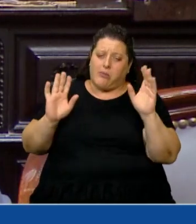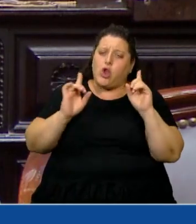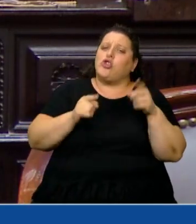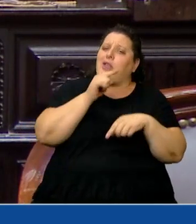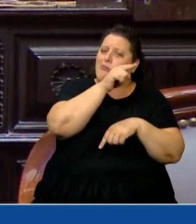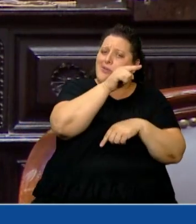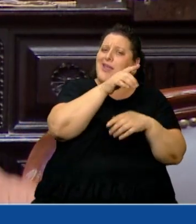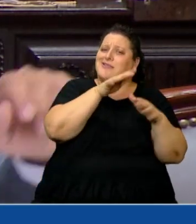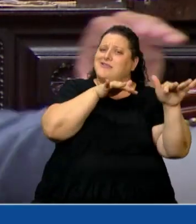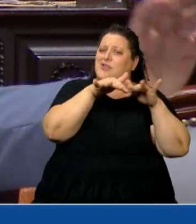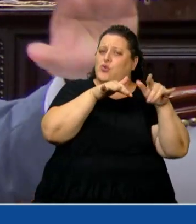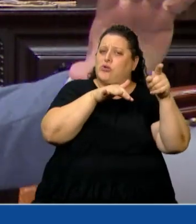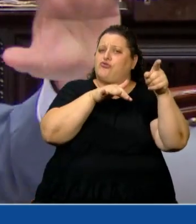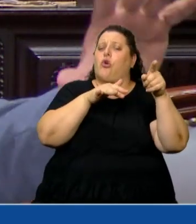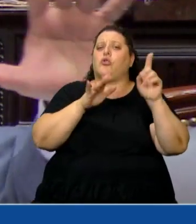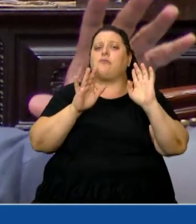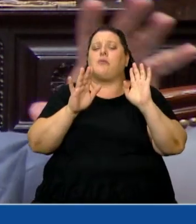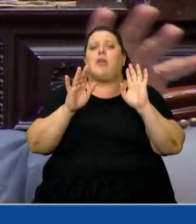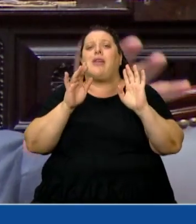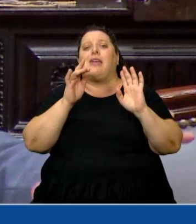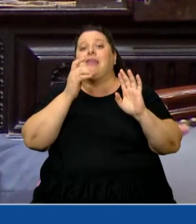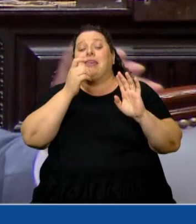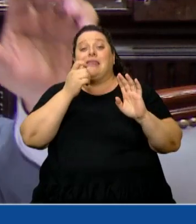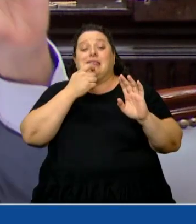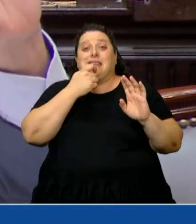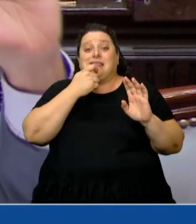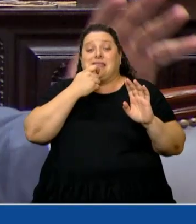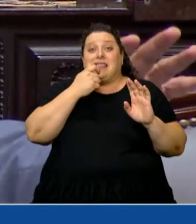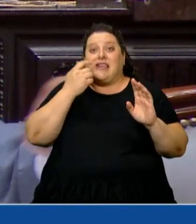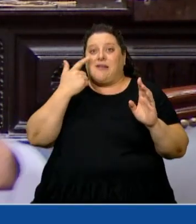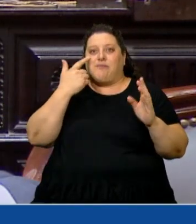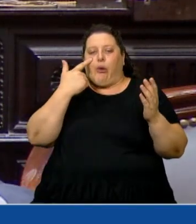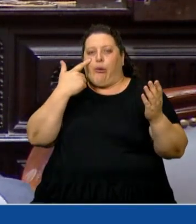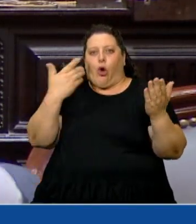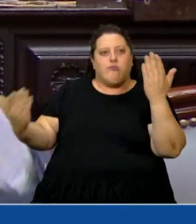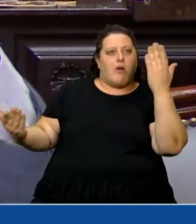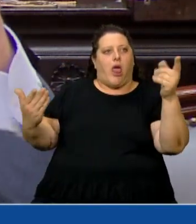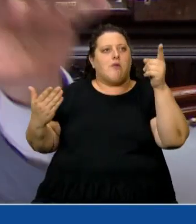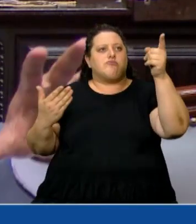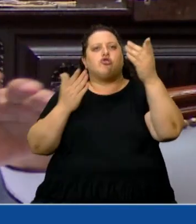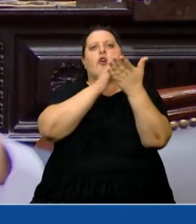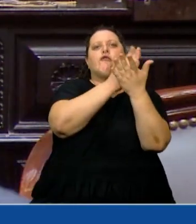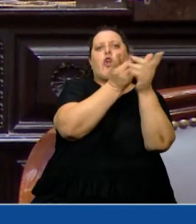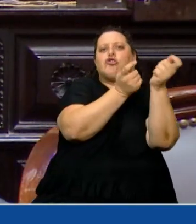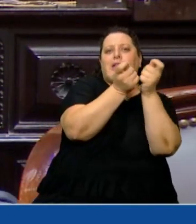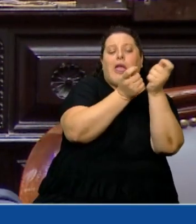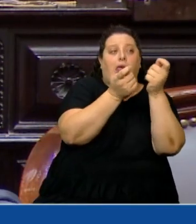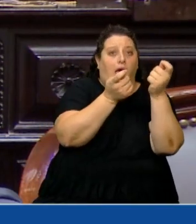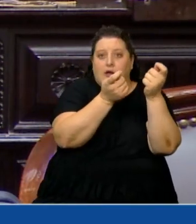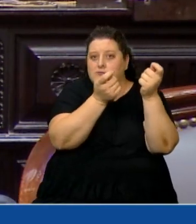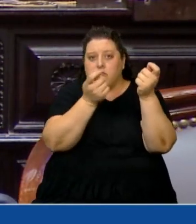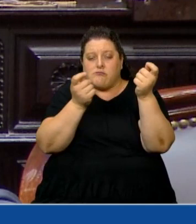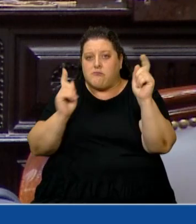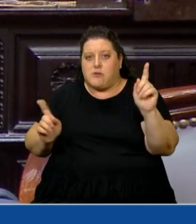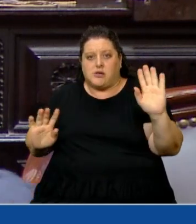pasa en Santa Fe sin entender lo que pasa en nuestra frontera, que son un colador, que se instalan sicarios, que hay